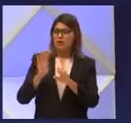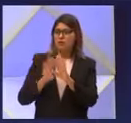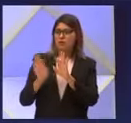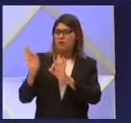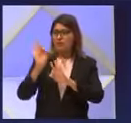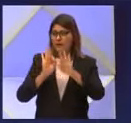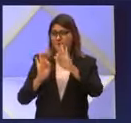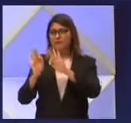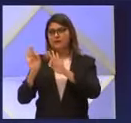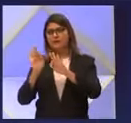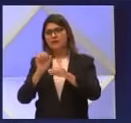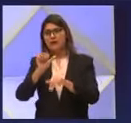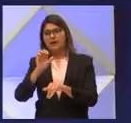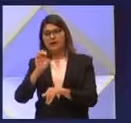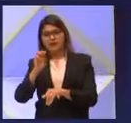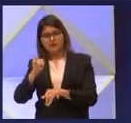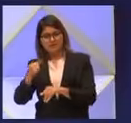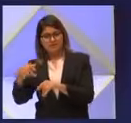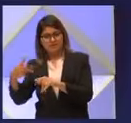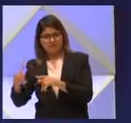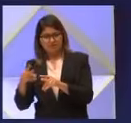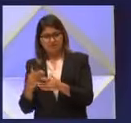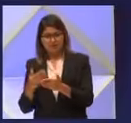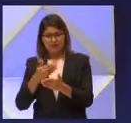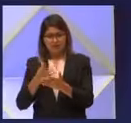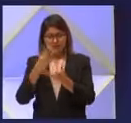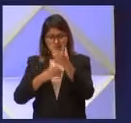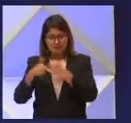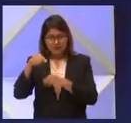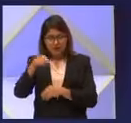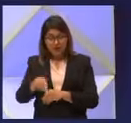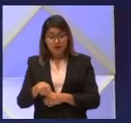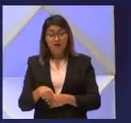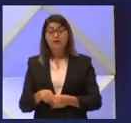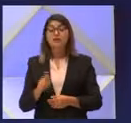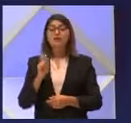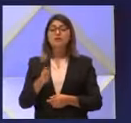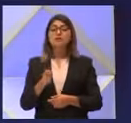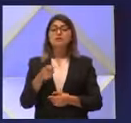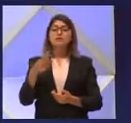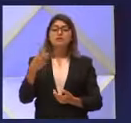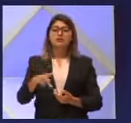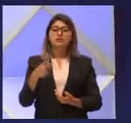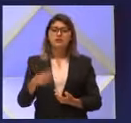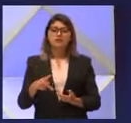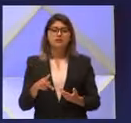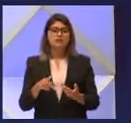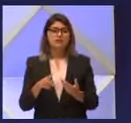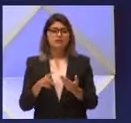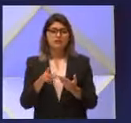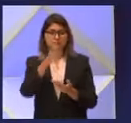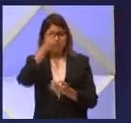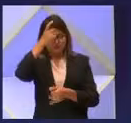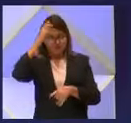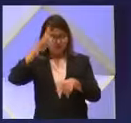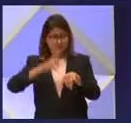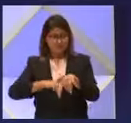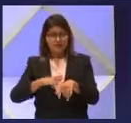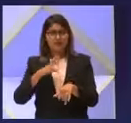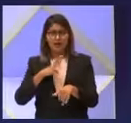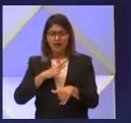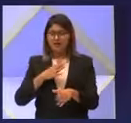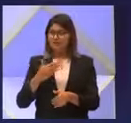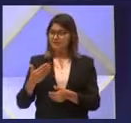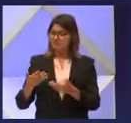microsoft mexicano exitoso y los cines trabajos del programa espacio universitario cuyo director tenemos el gusto de tener